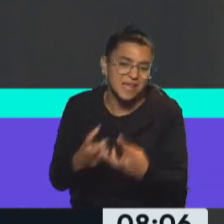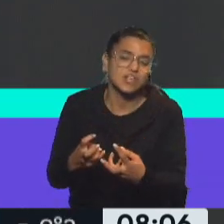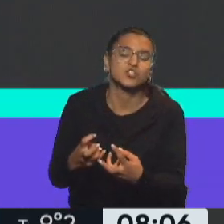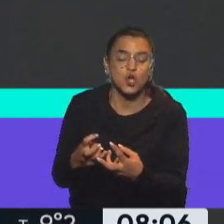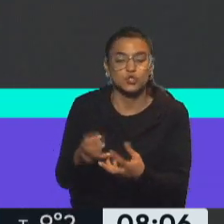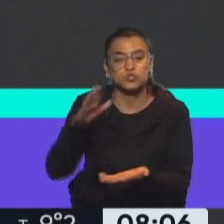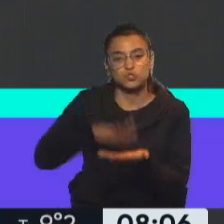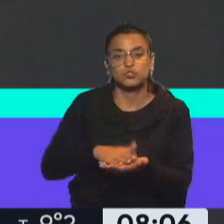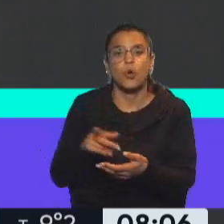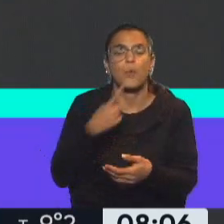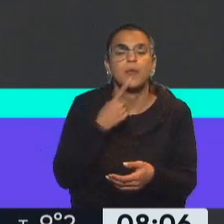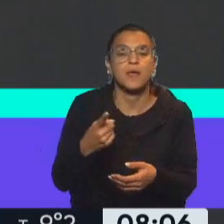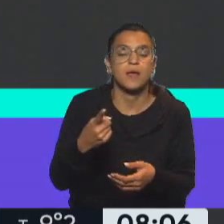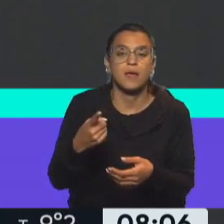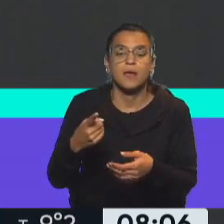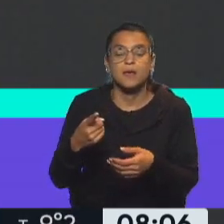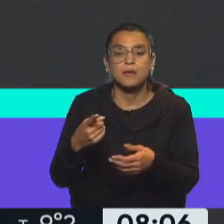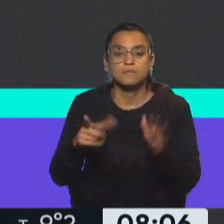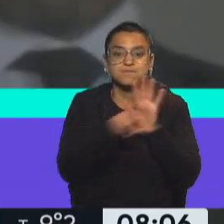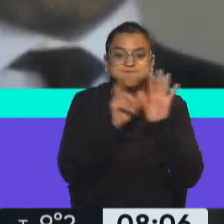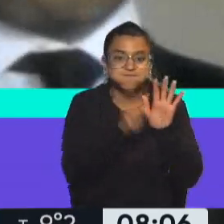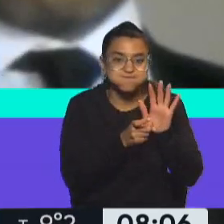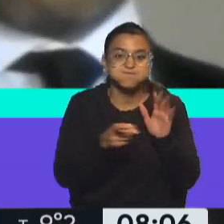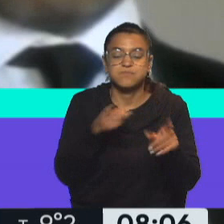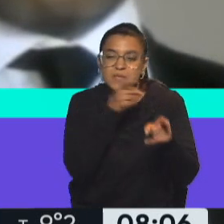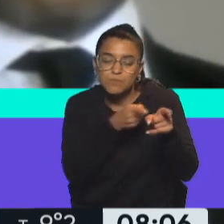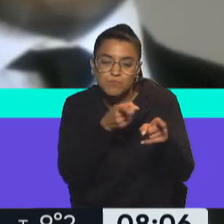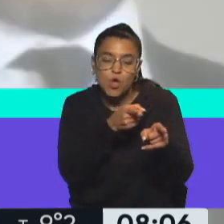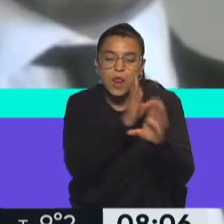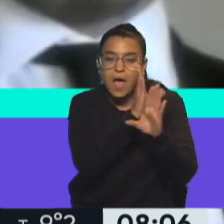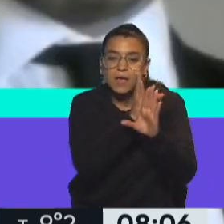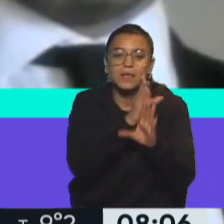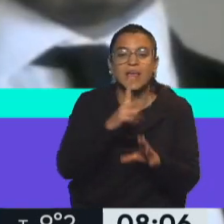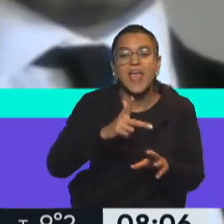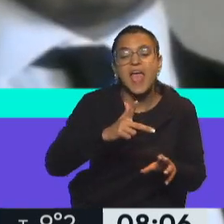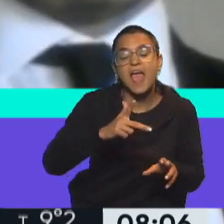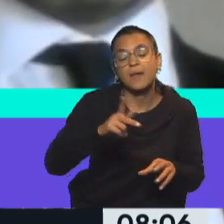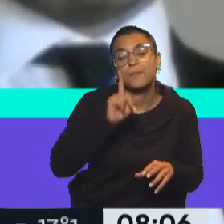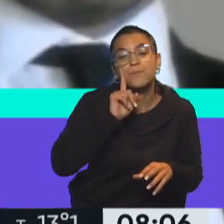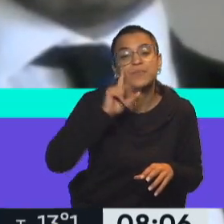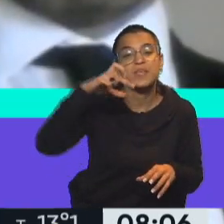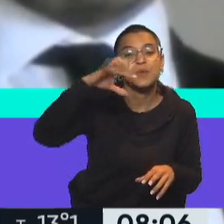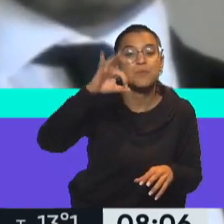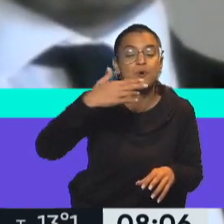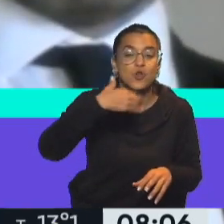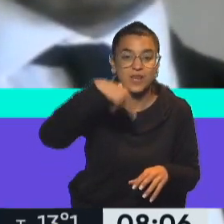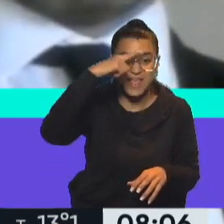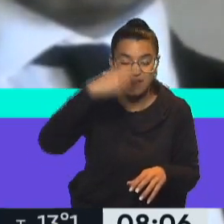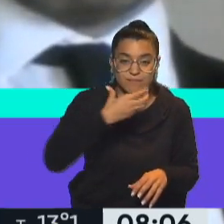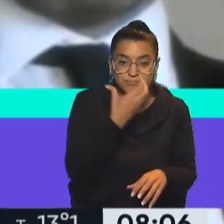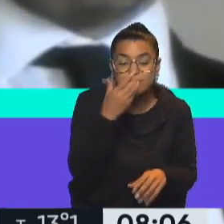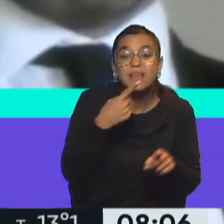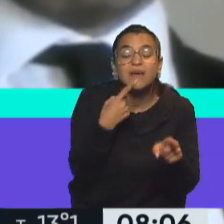durante el gobierno de Cambiemos. Pese a que es un teléfono iPhone, hay un método muy sofisticado, se llama Celebrity,